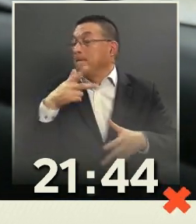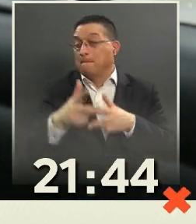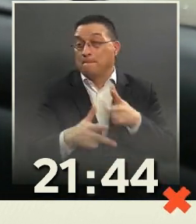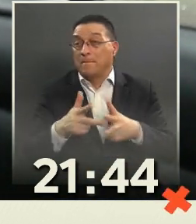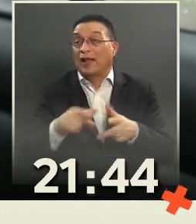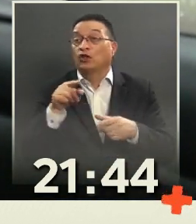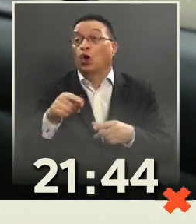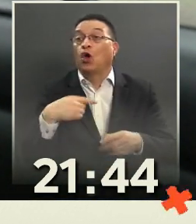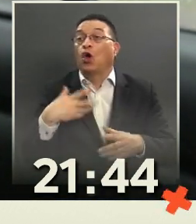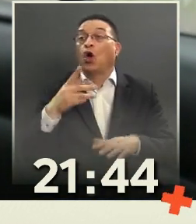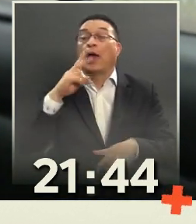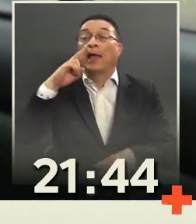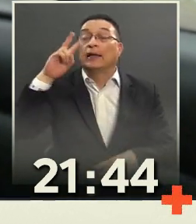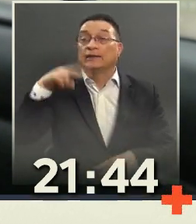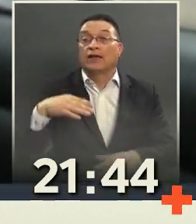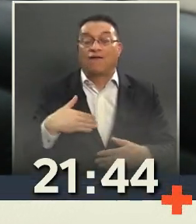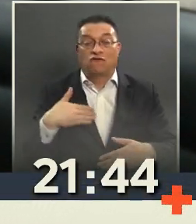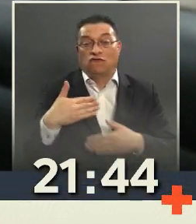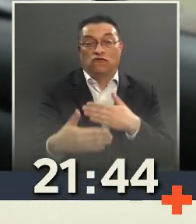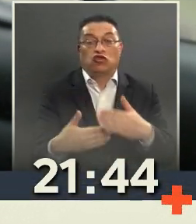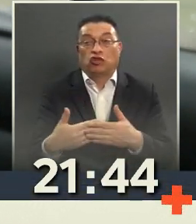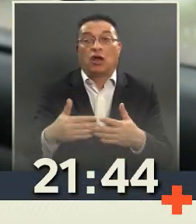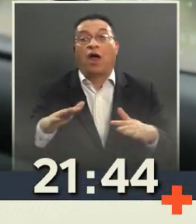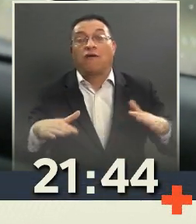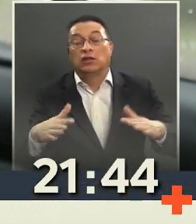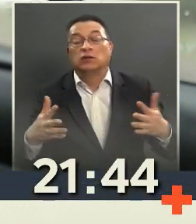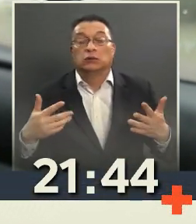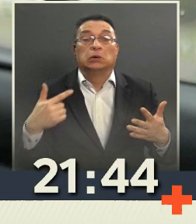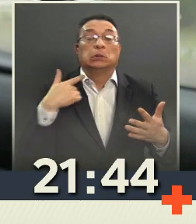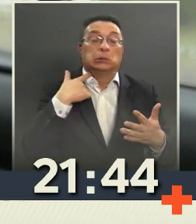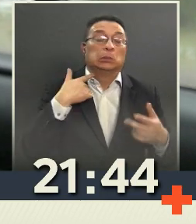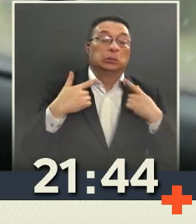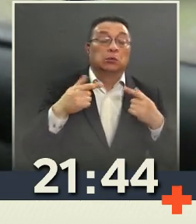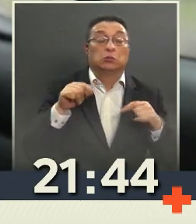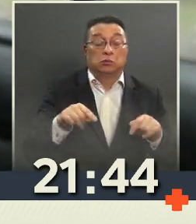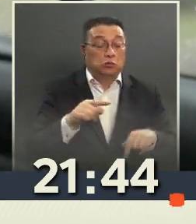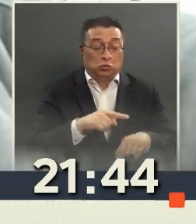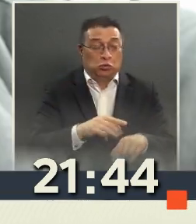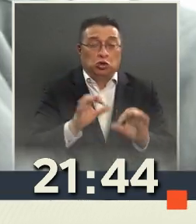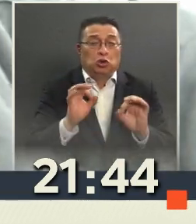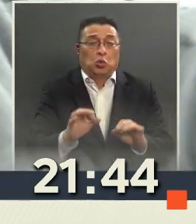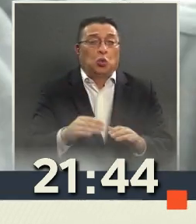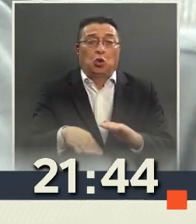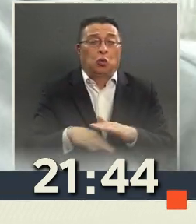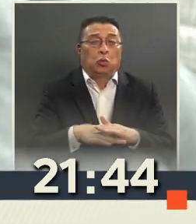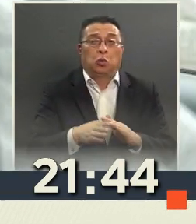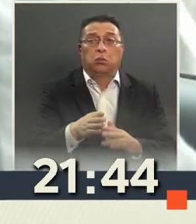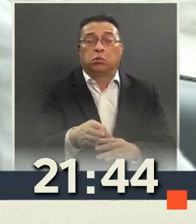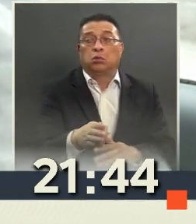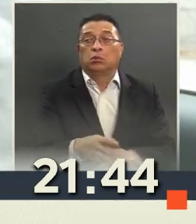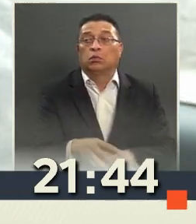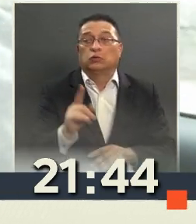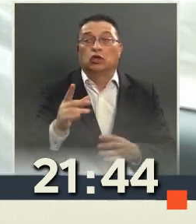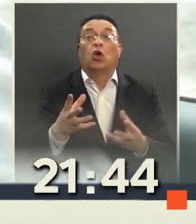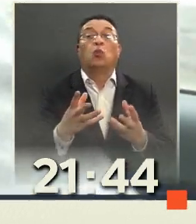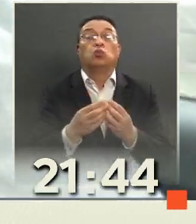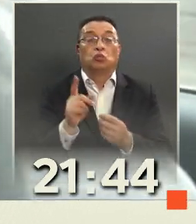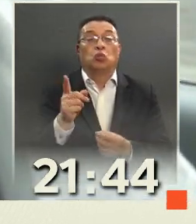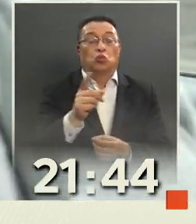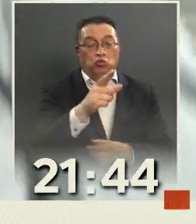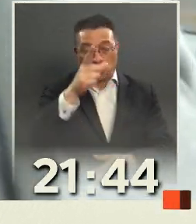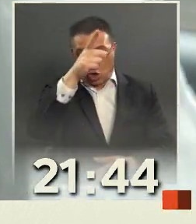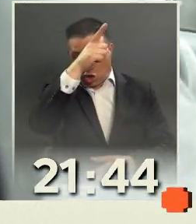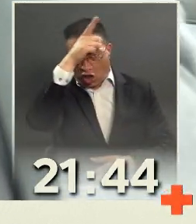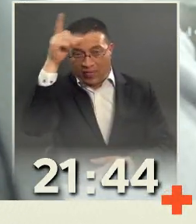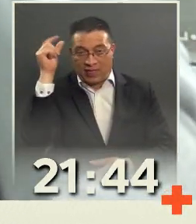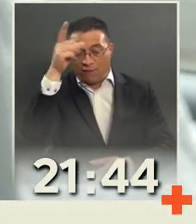está sin funcionar. Entonces así acá uno va seguro al tiro. Pero sí hay mucha gente que usa el colectivo de